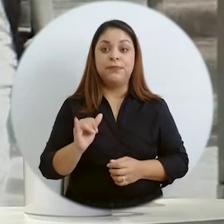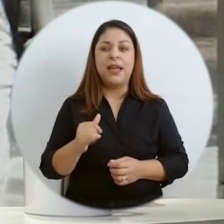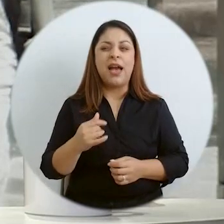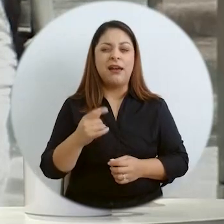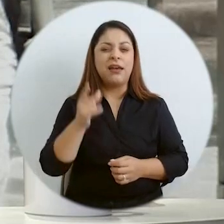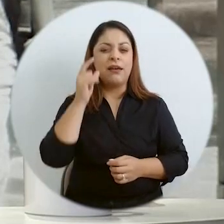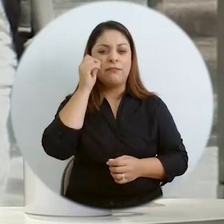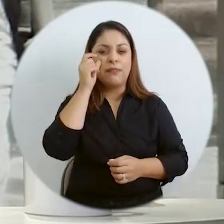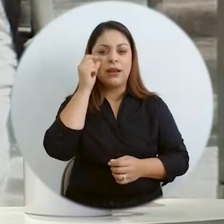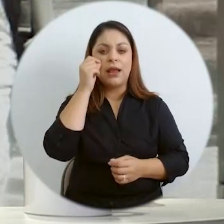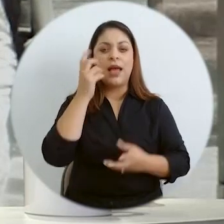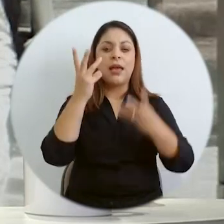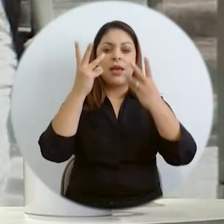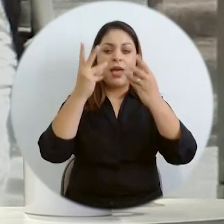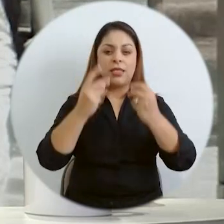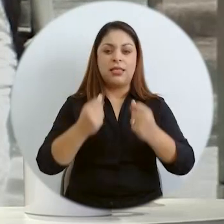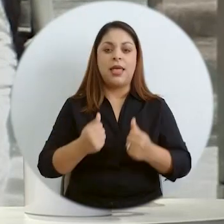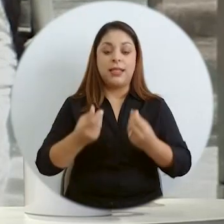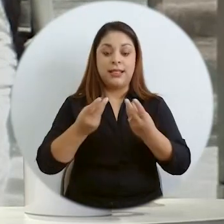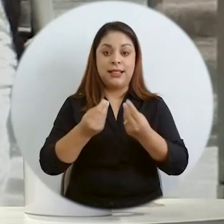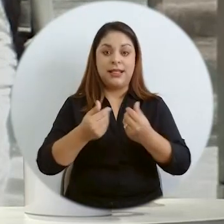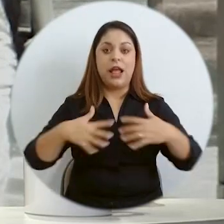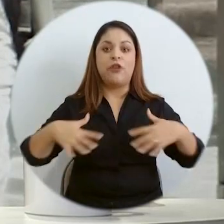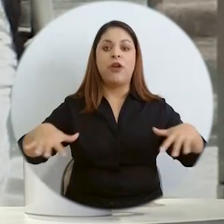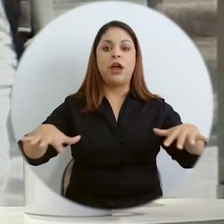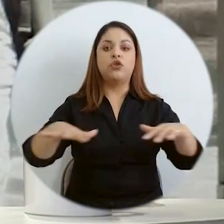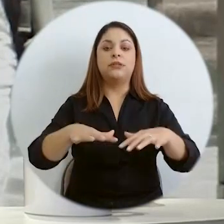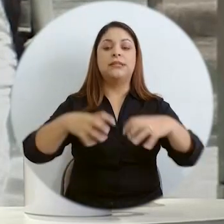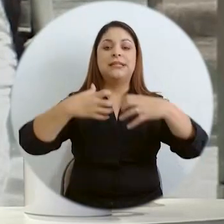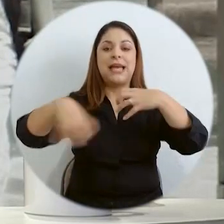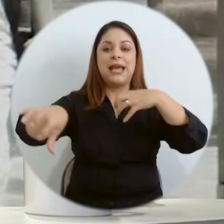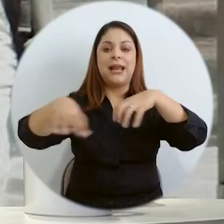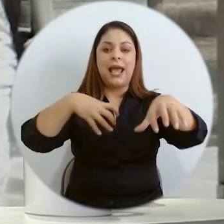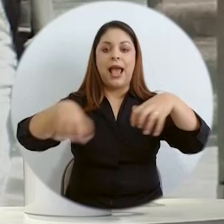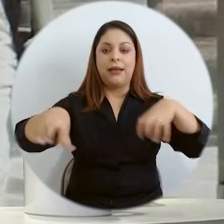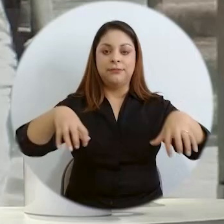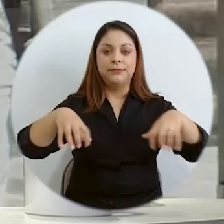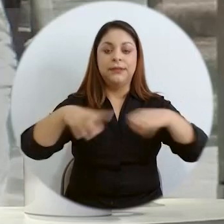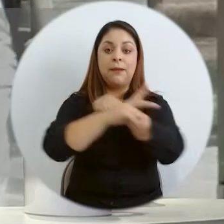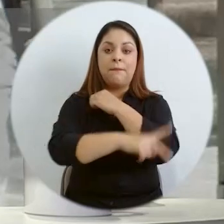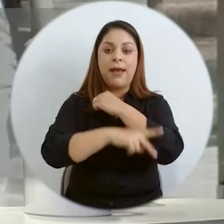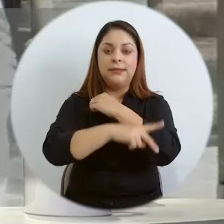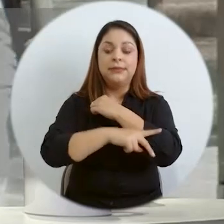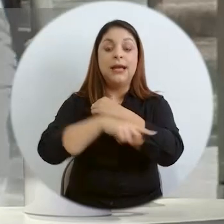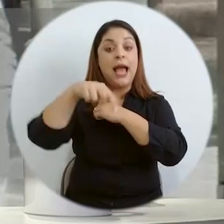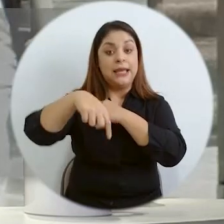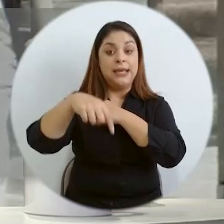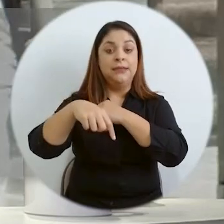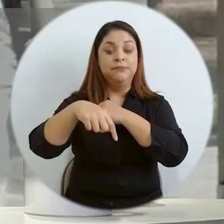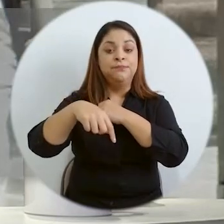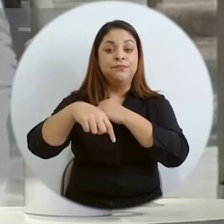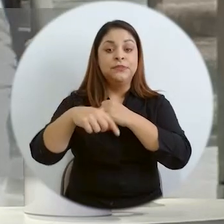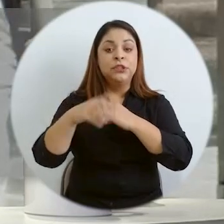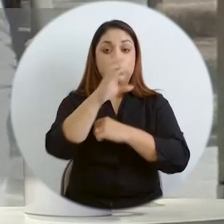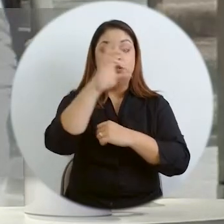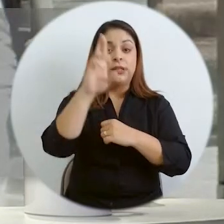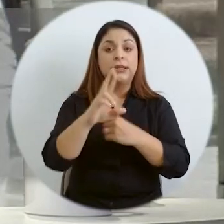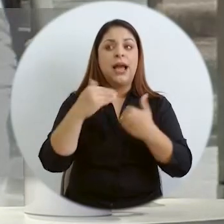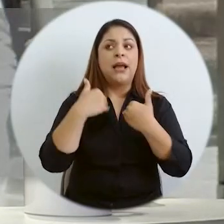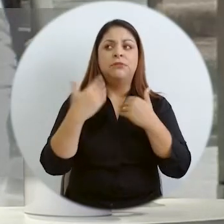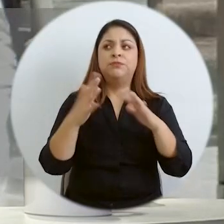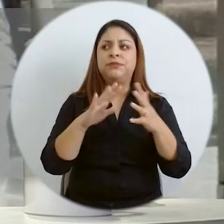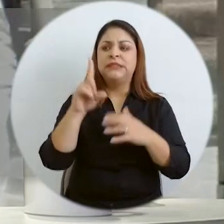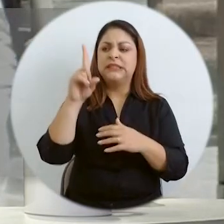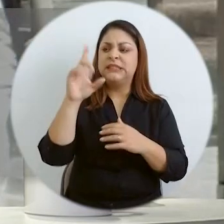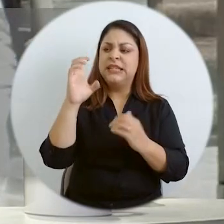en el país. Como para tener una idea, más o menos el país tiene más o menos 100.000 movimientos catastrales al año de